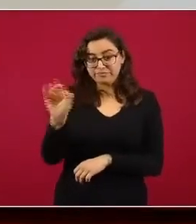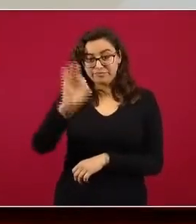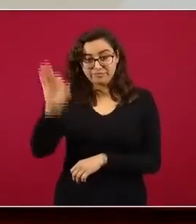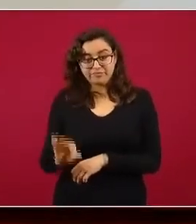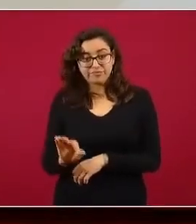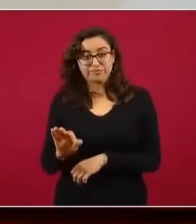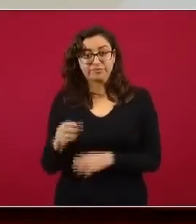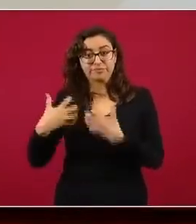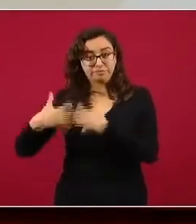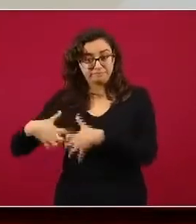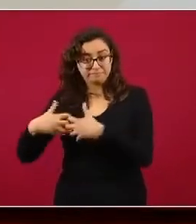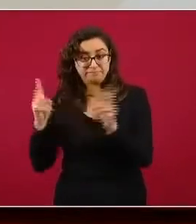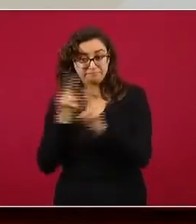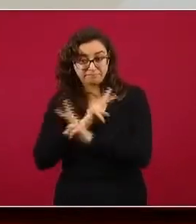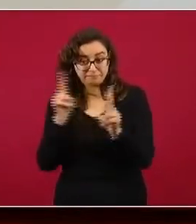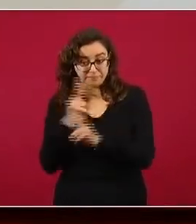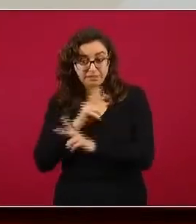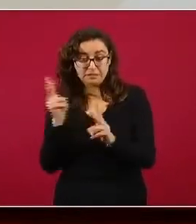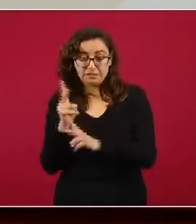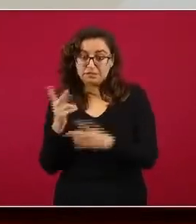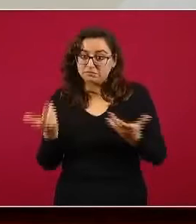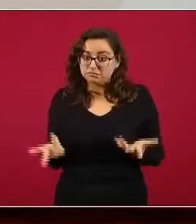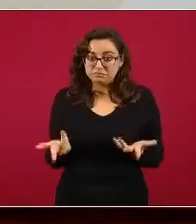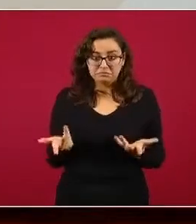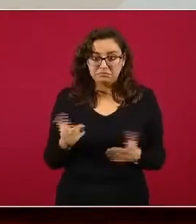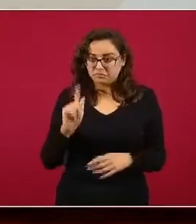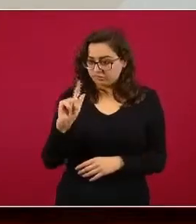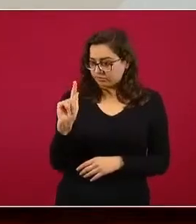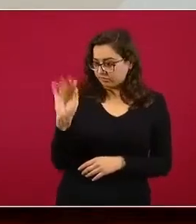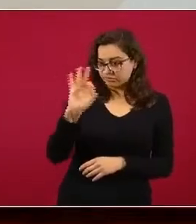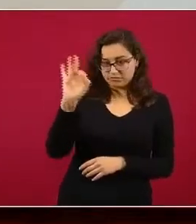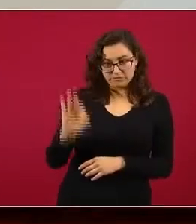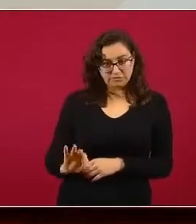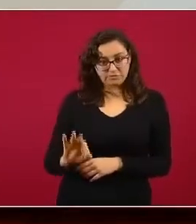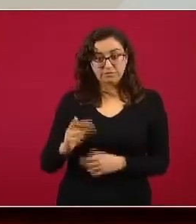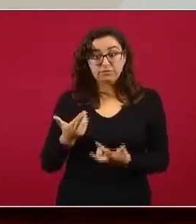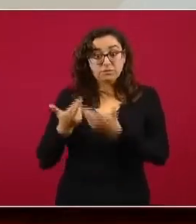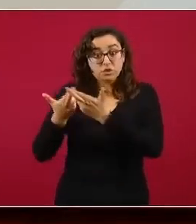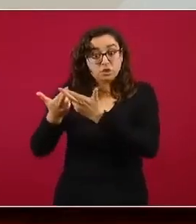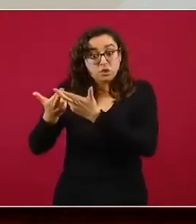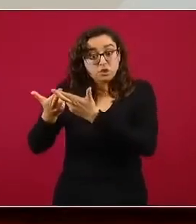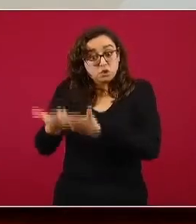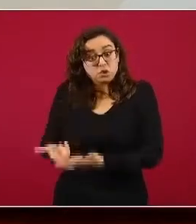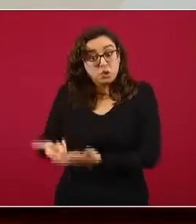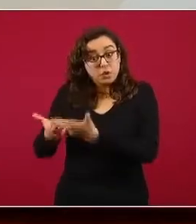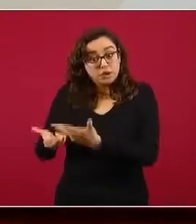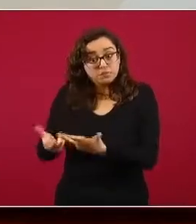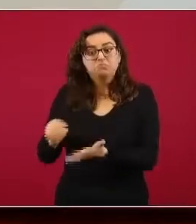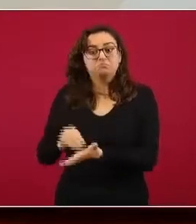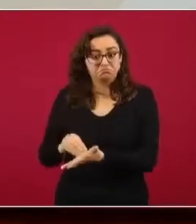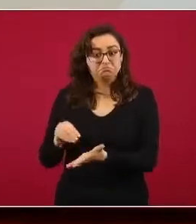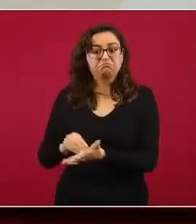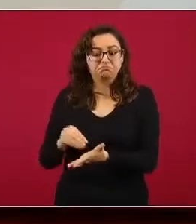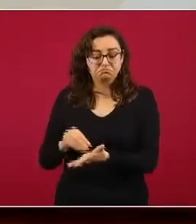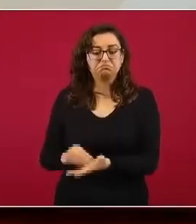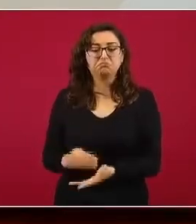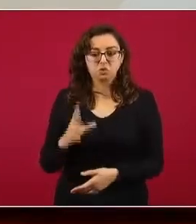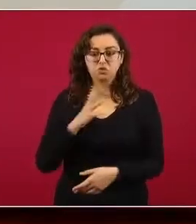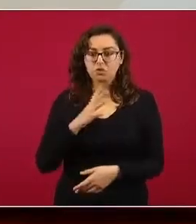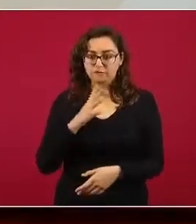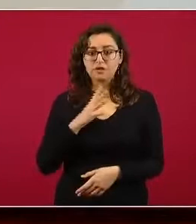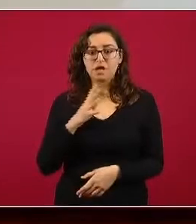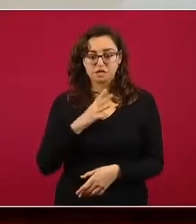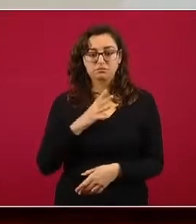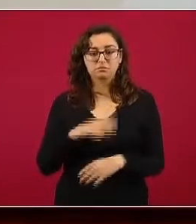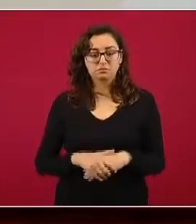68-70% para camas con ventilador, ese porcentaje que todavía se muestra como disponibilidad es el que precisamente está